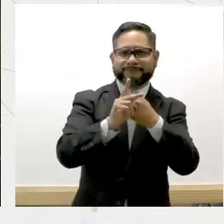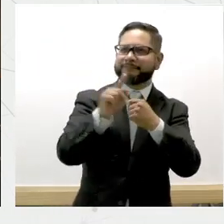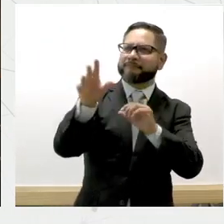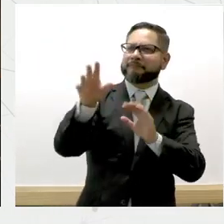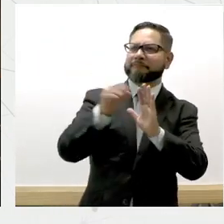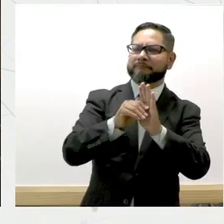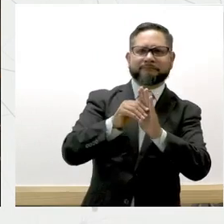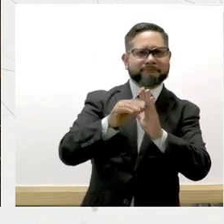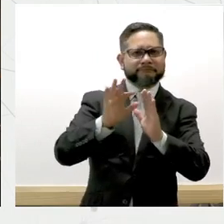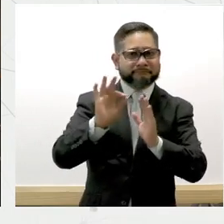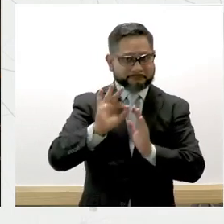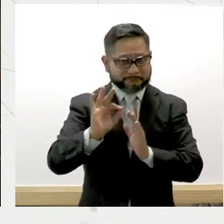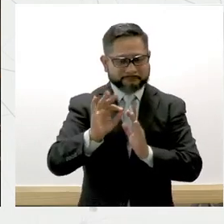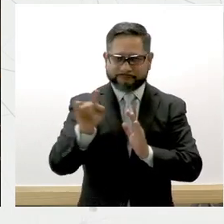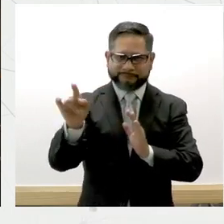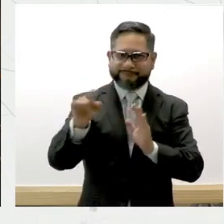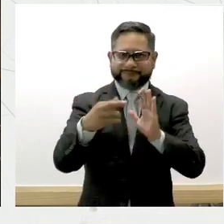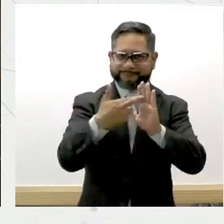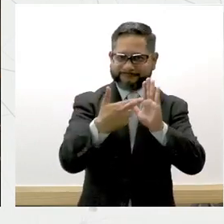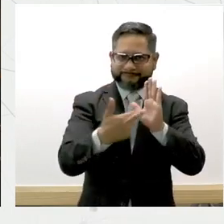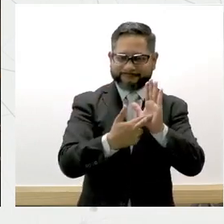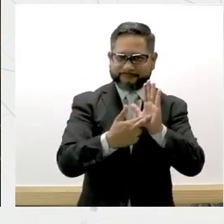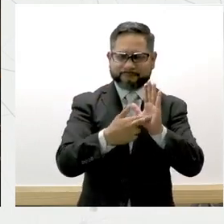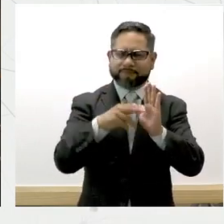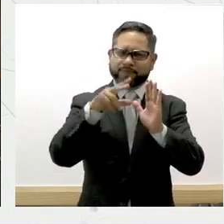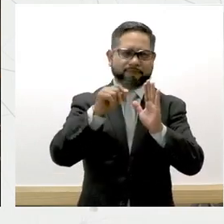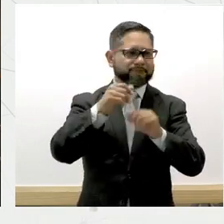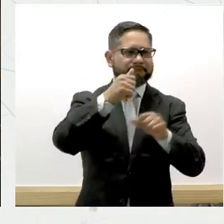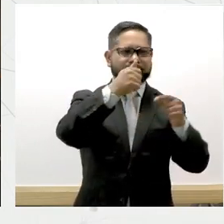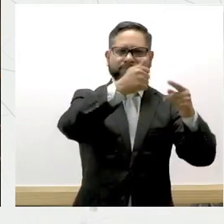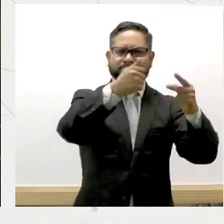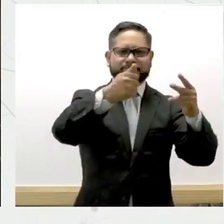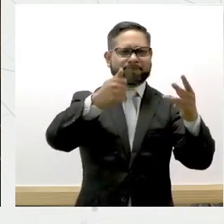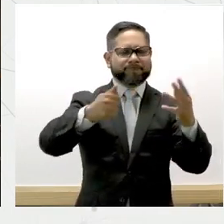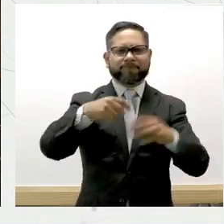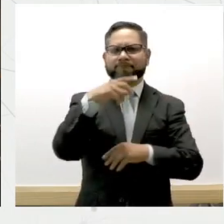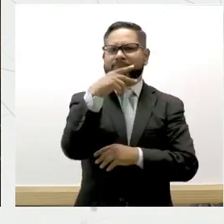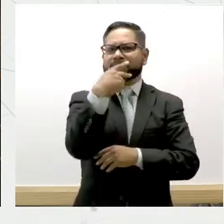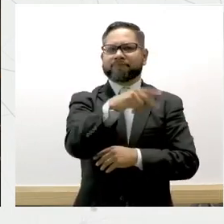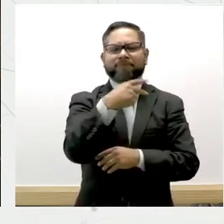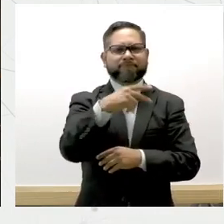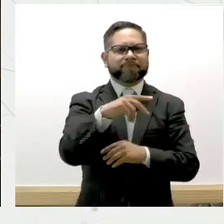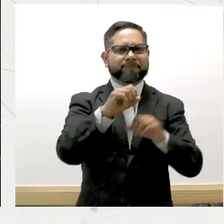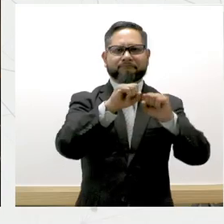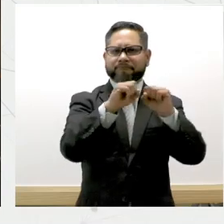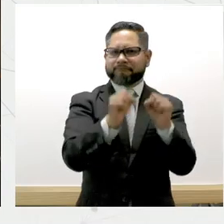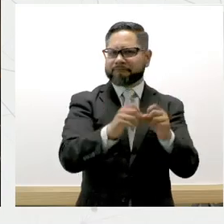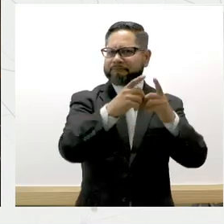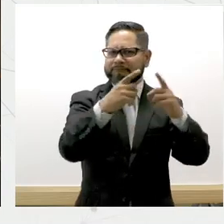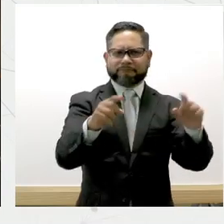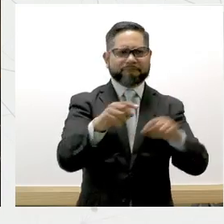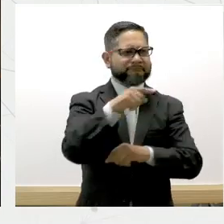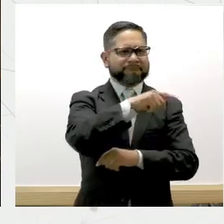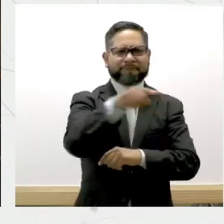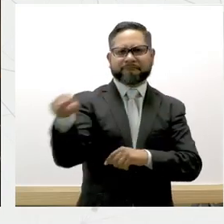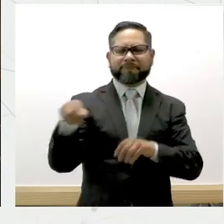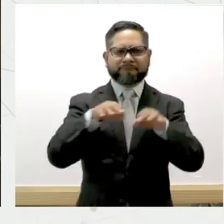lo que sucede, pero esto no es así. Cada uno de ellos está desarrollando su sistema, cada uno de ellos está trabajando y